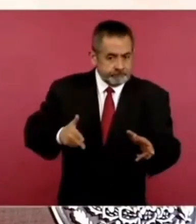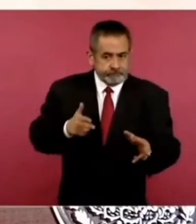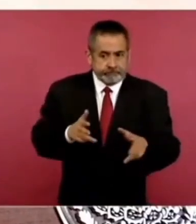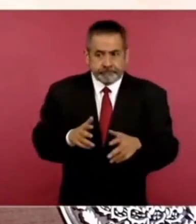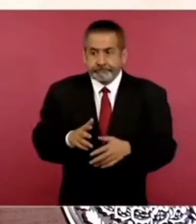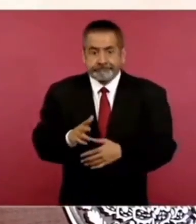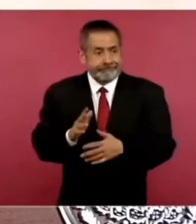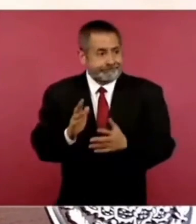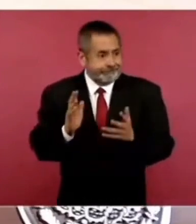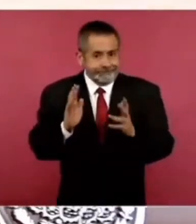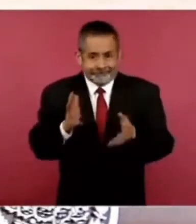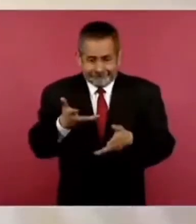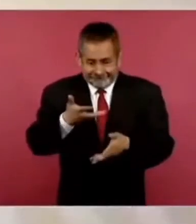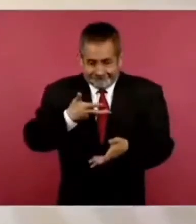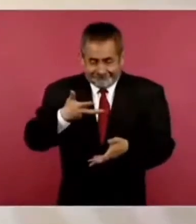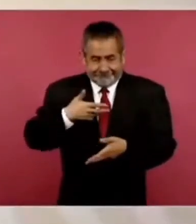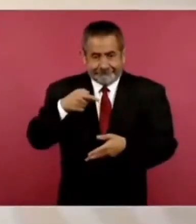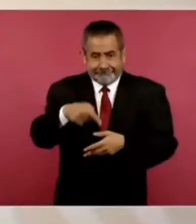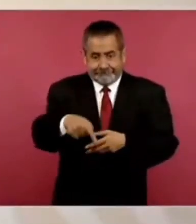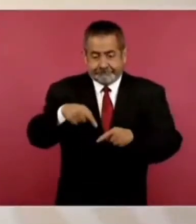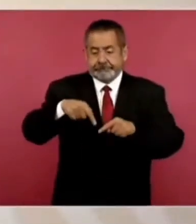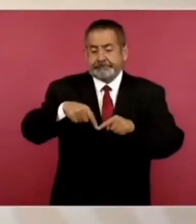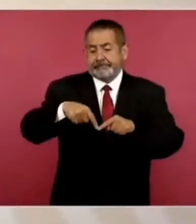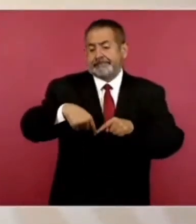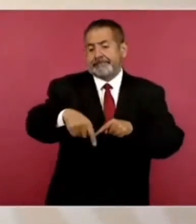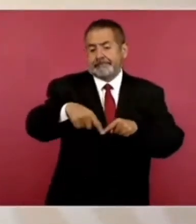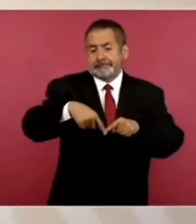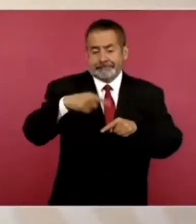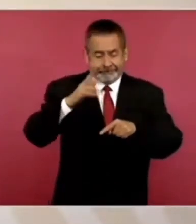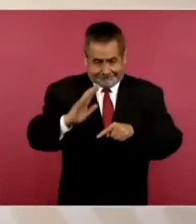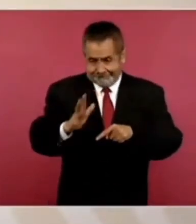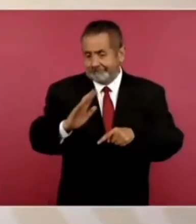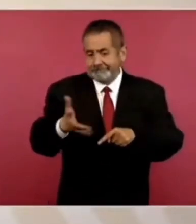se tiene de